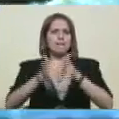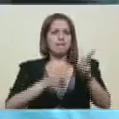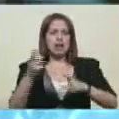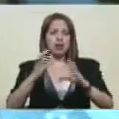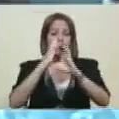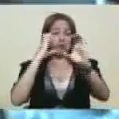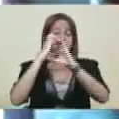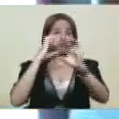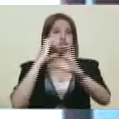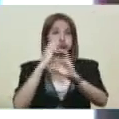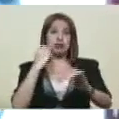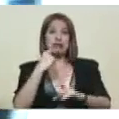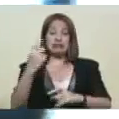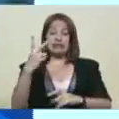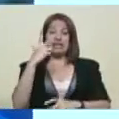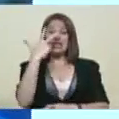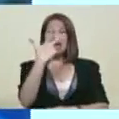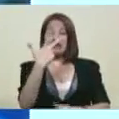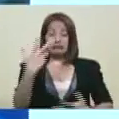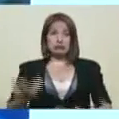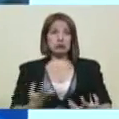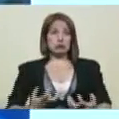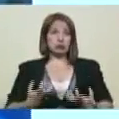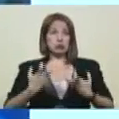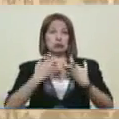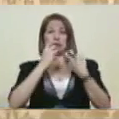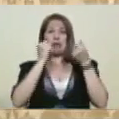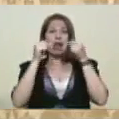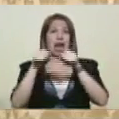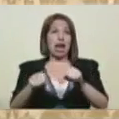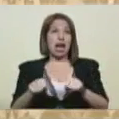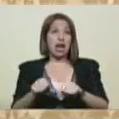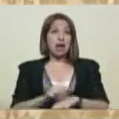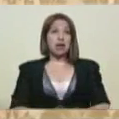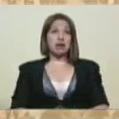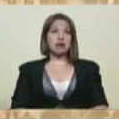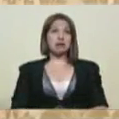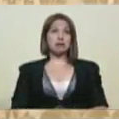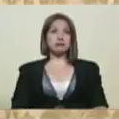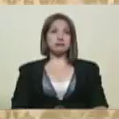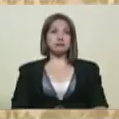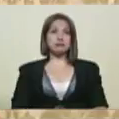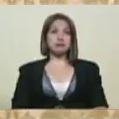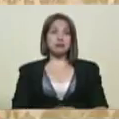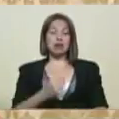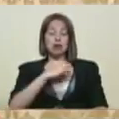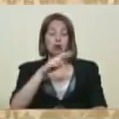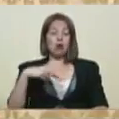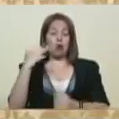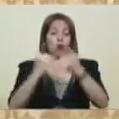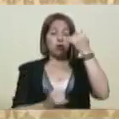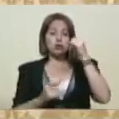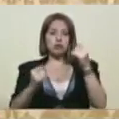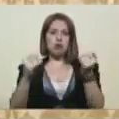de tercer grado afectaron 27% de su cuerpo. Eso fue embarcando un último servicio.